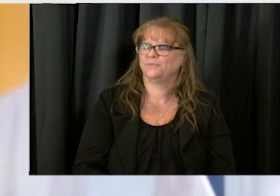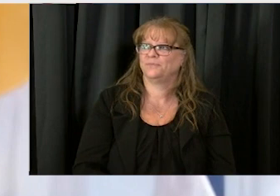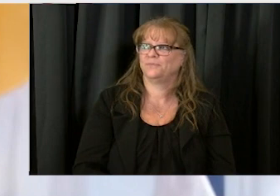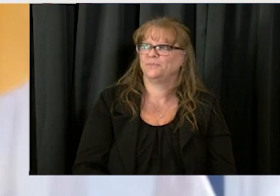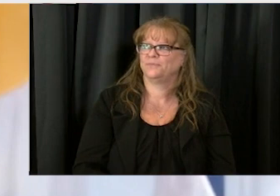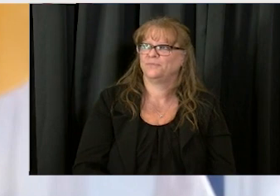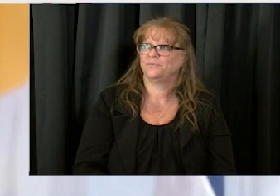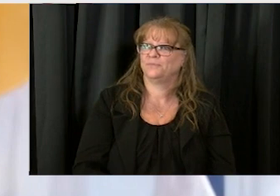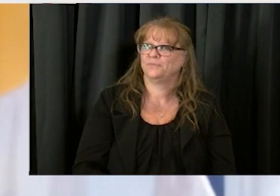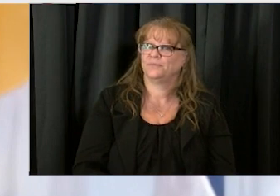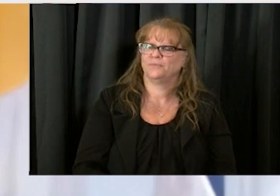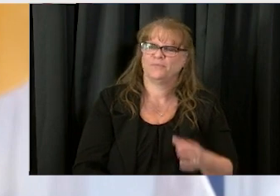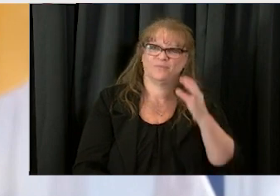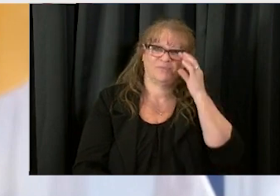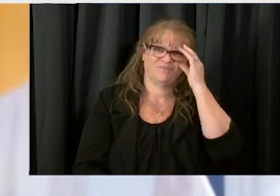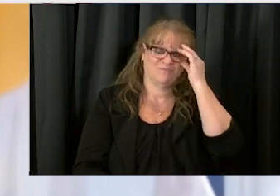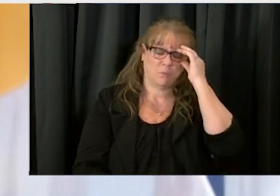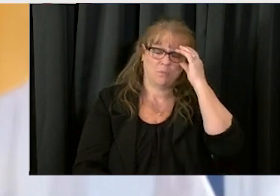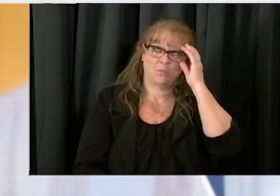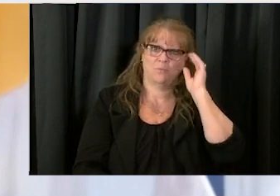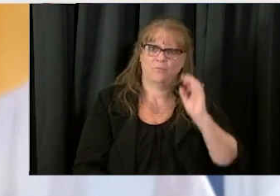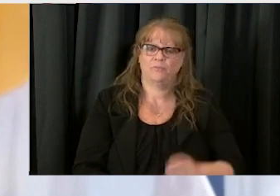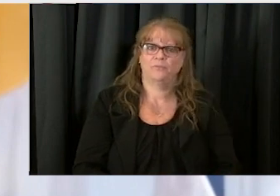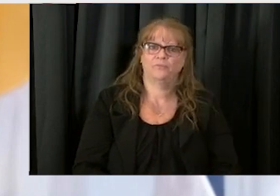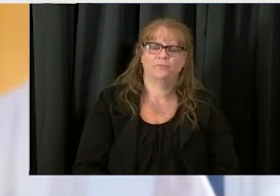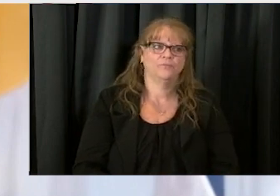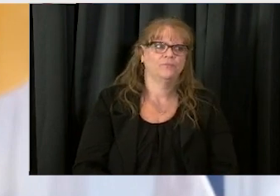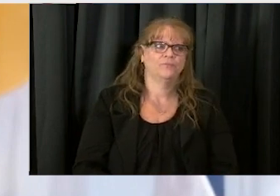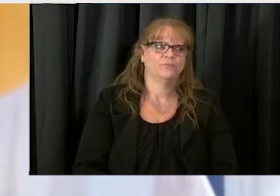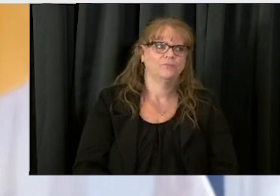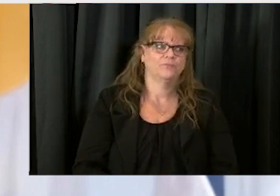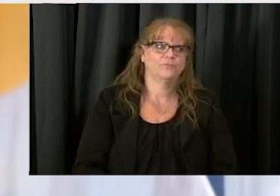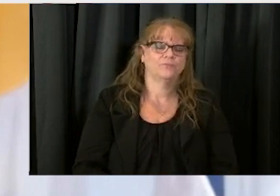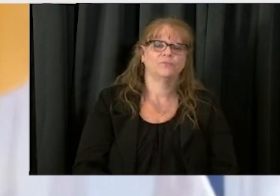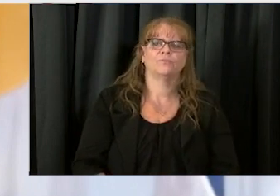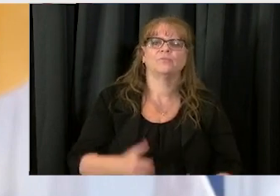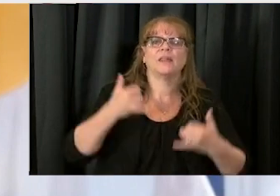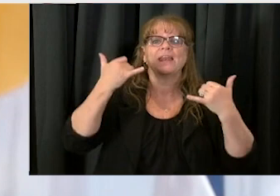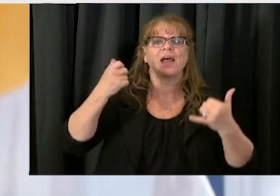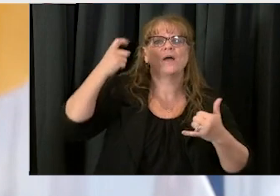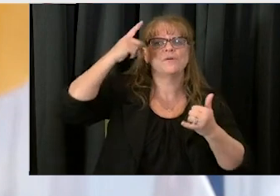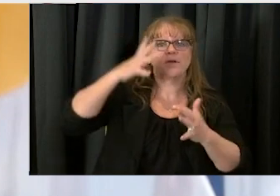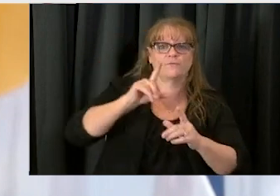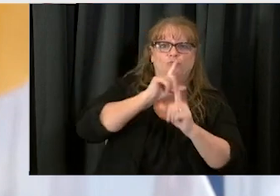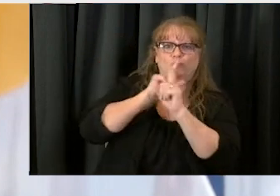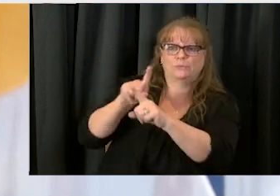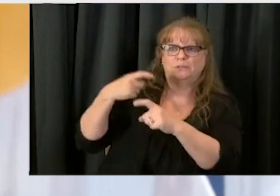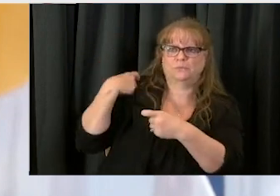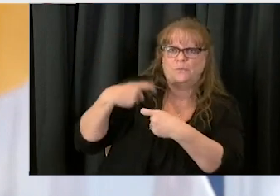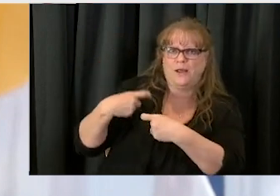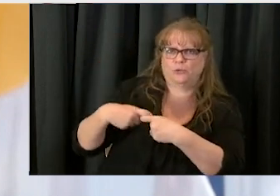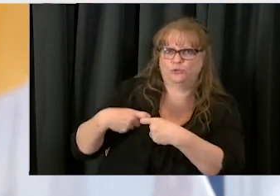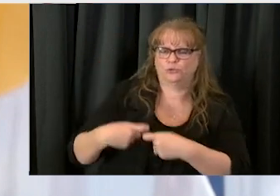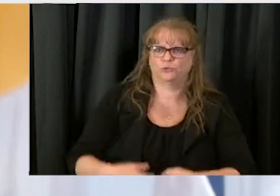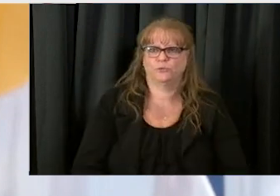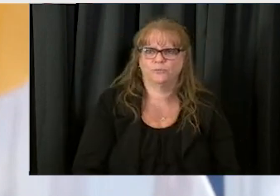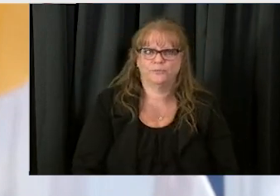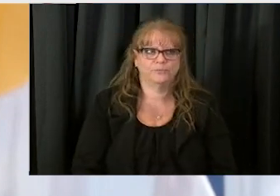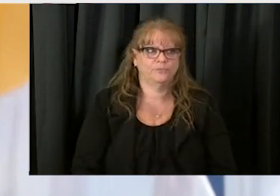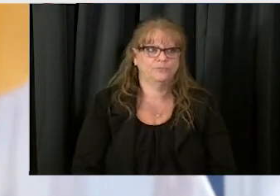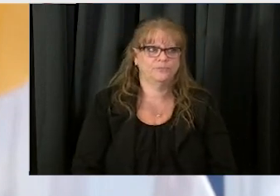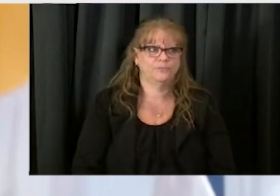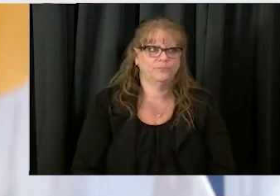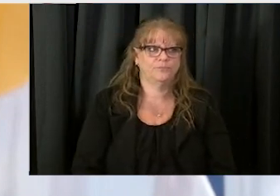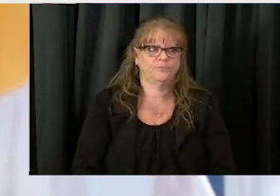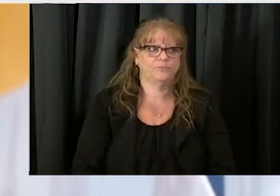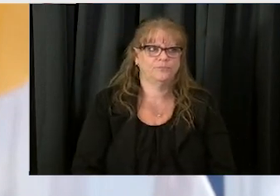Personas viejos que personas más viejos de 70 años pueden recibir el vacuno